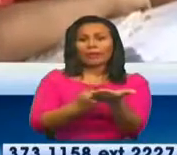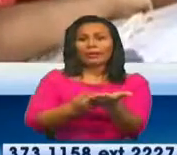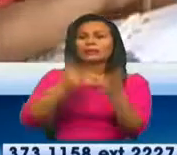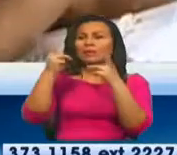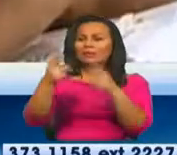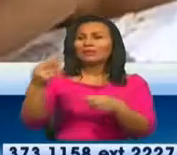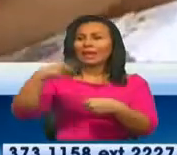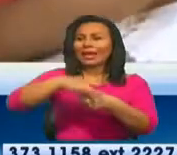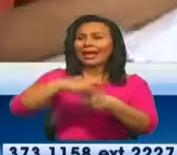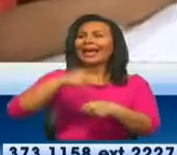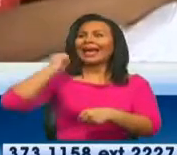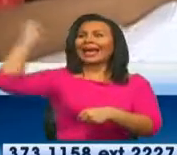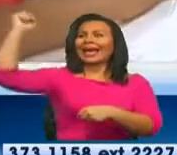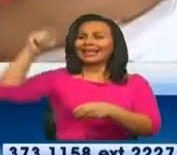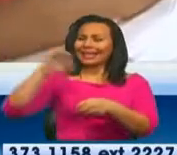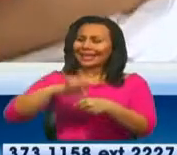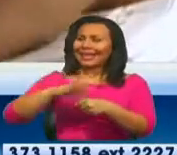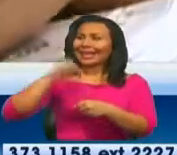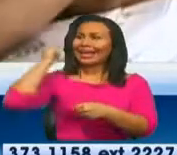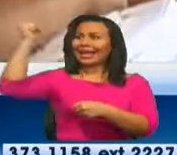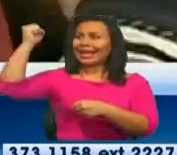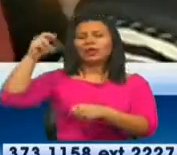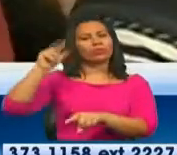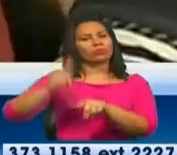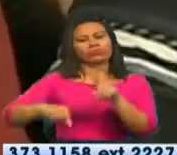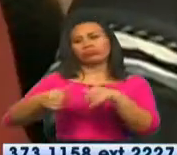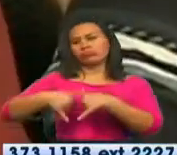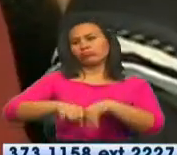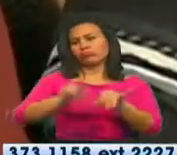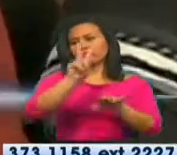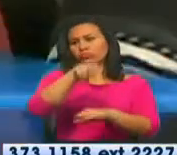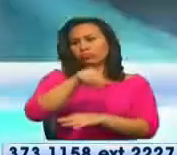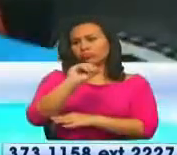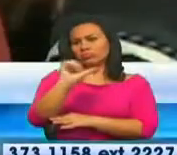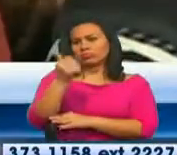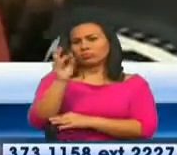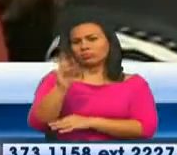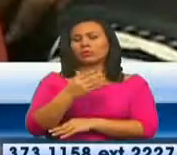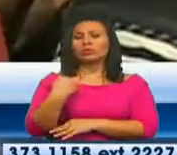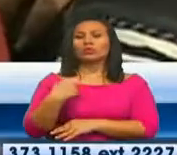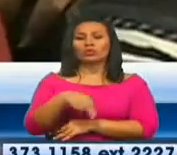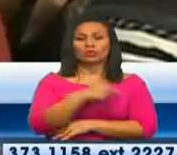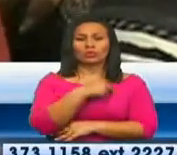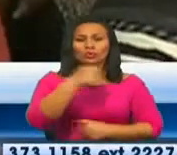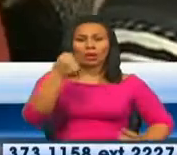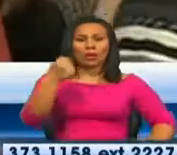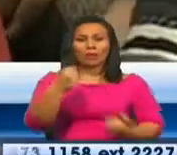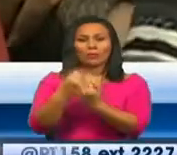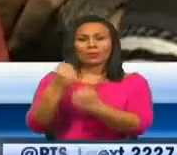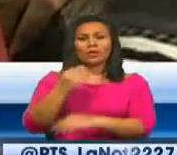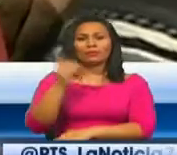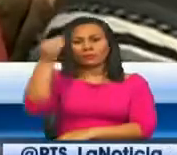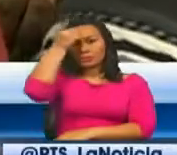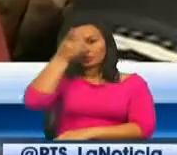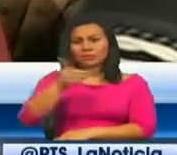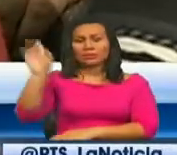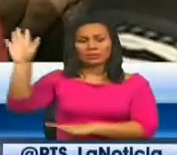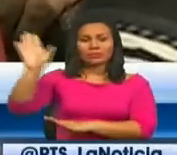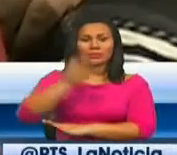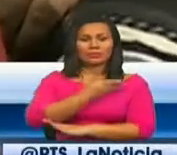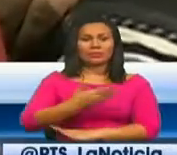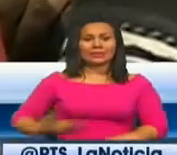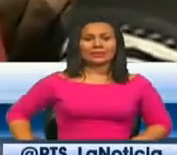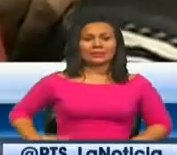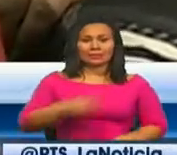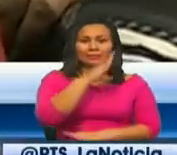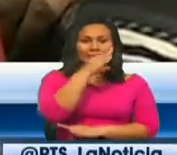podrán candidatizarse en el 2017. Nuestro público respaldo a la decisión del compañero presidente Rafael Correa